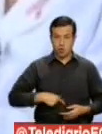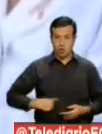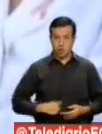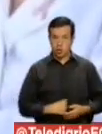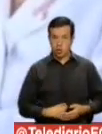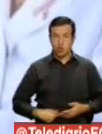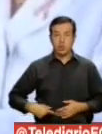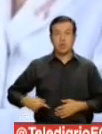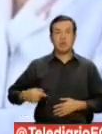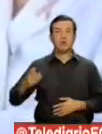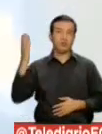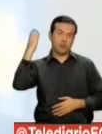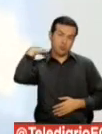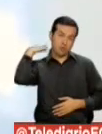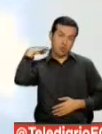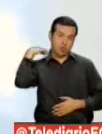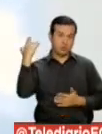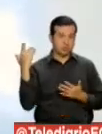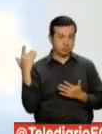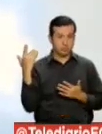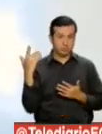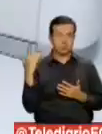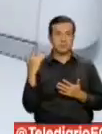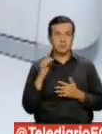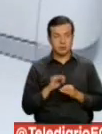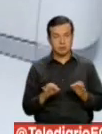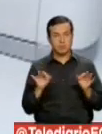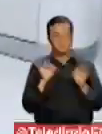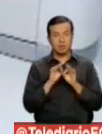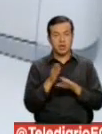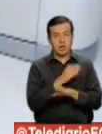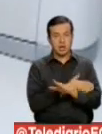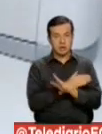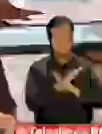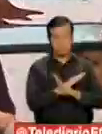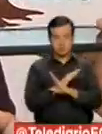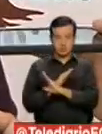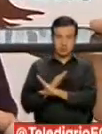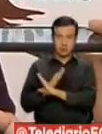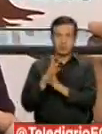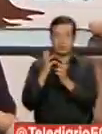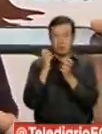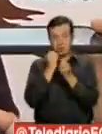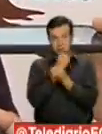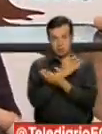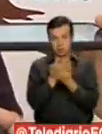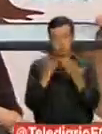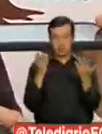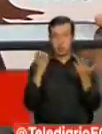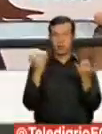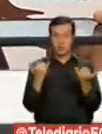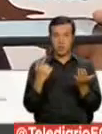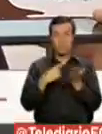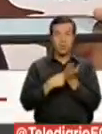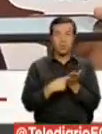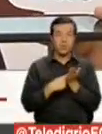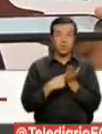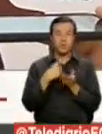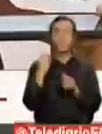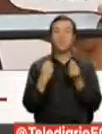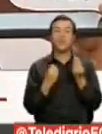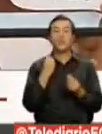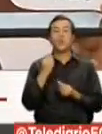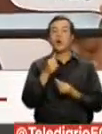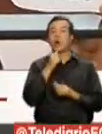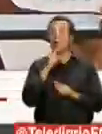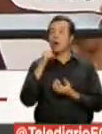Entre tanto, el Ministerio de Salud insistirá en el tema de la prevención de la enfermedad. Queremos invitar a que esta discusión se dé. ¿Cuál es la calidad del